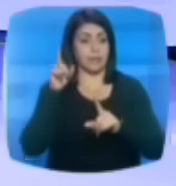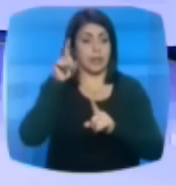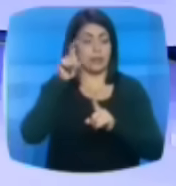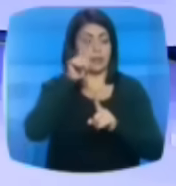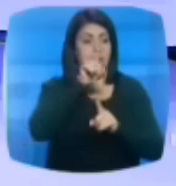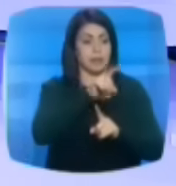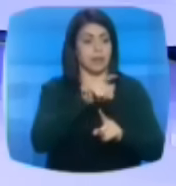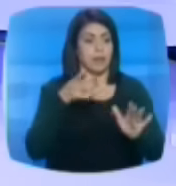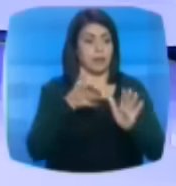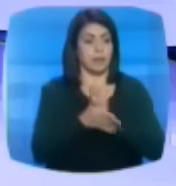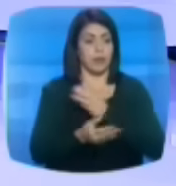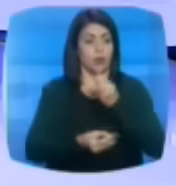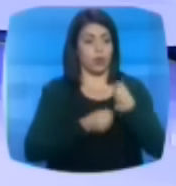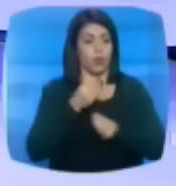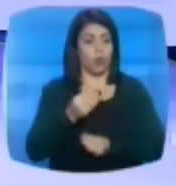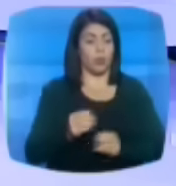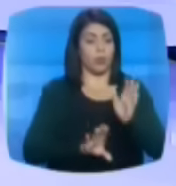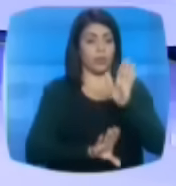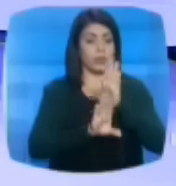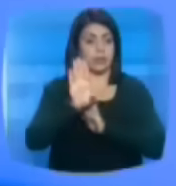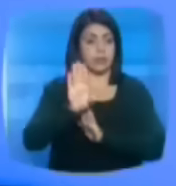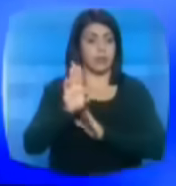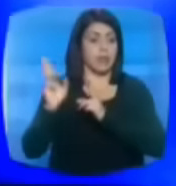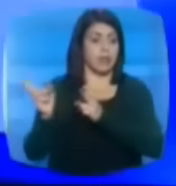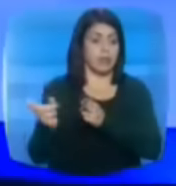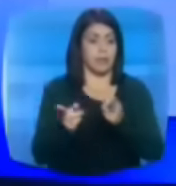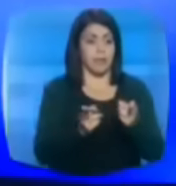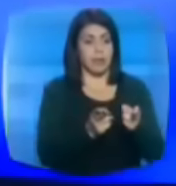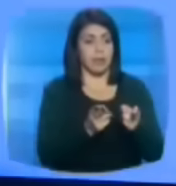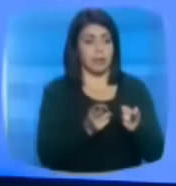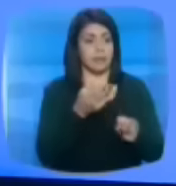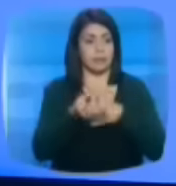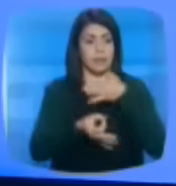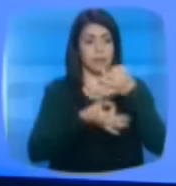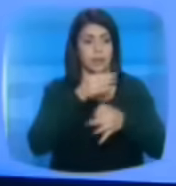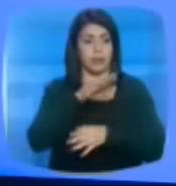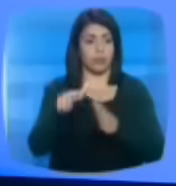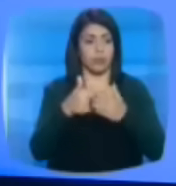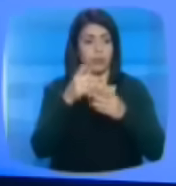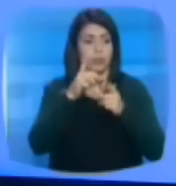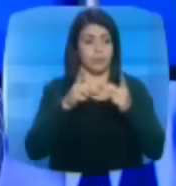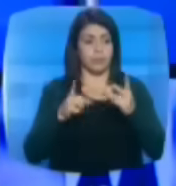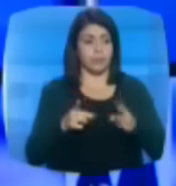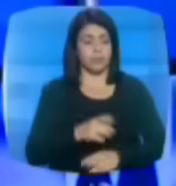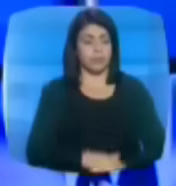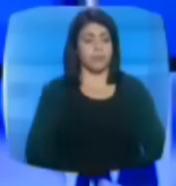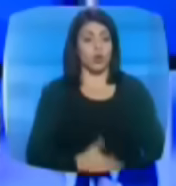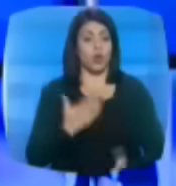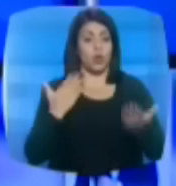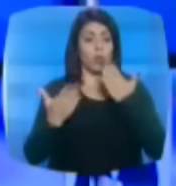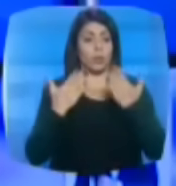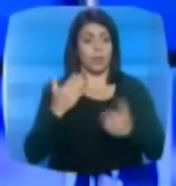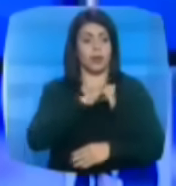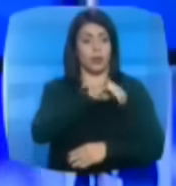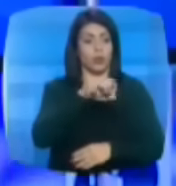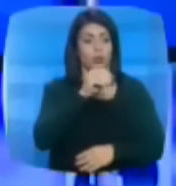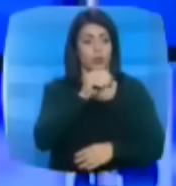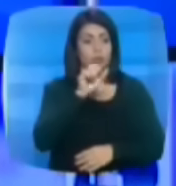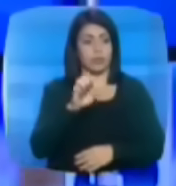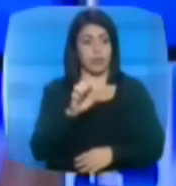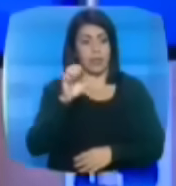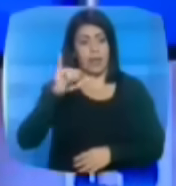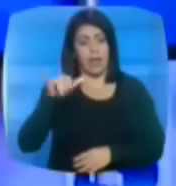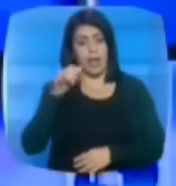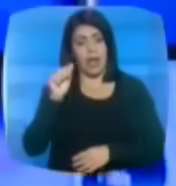masterclass. Quiero que nos comentes un poco cómo se va a desarrollar, tu invitado, que nos comentes pues todos los detalles también. Mira, voy a estar compartiendo con José Jacinto Muñoz, el